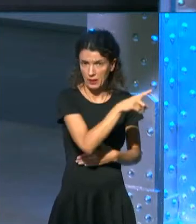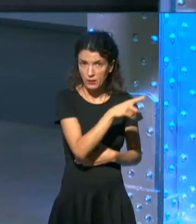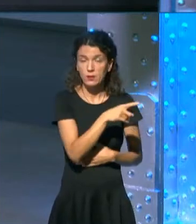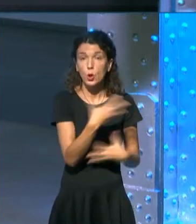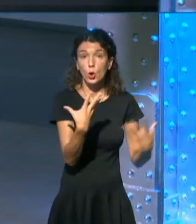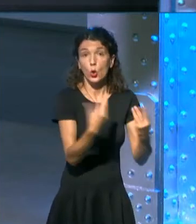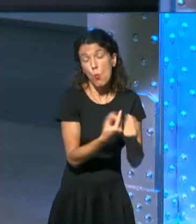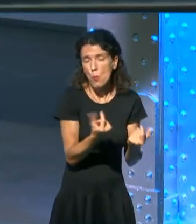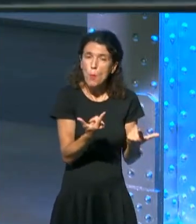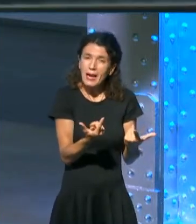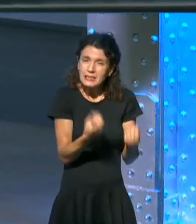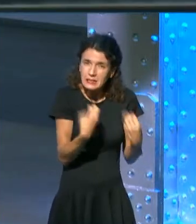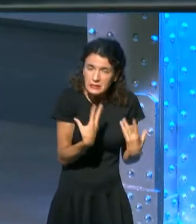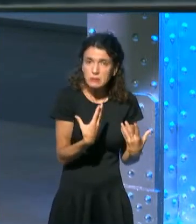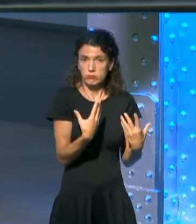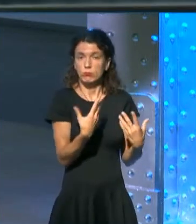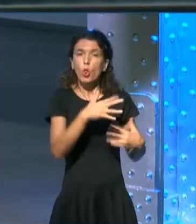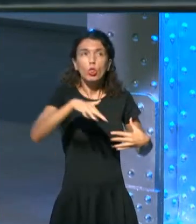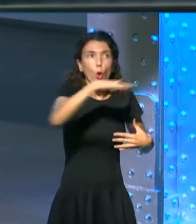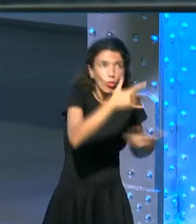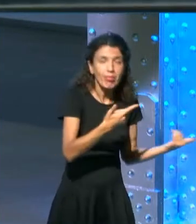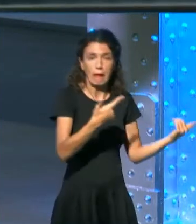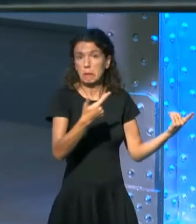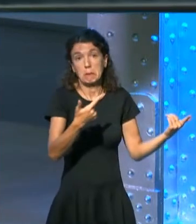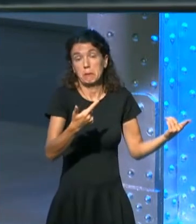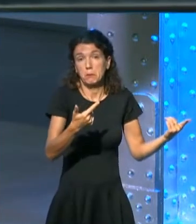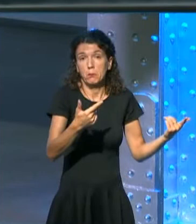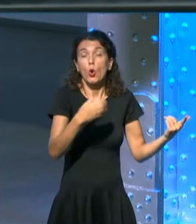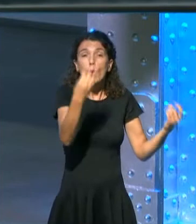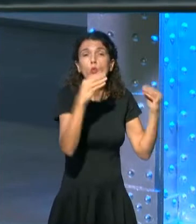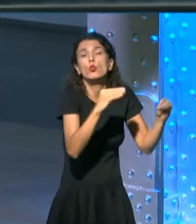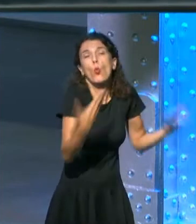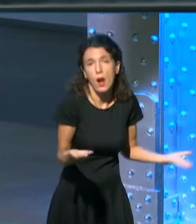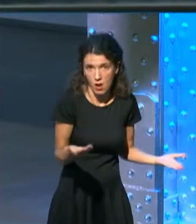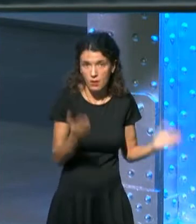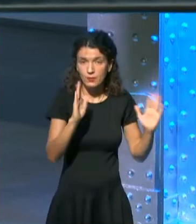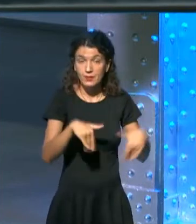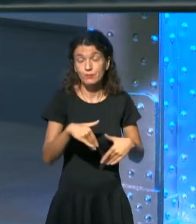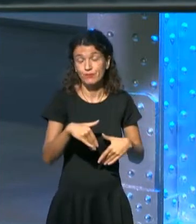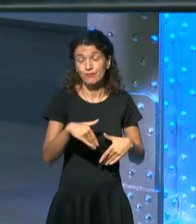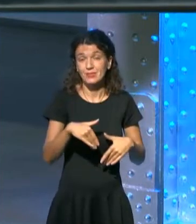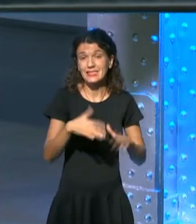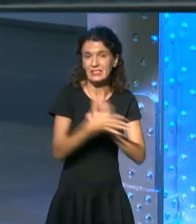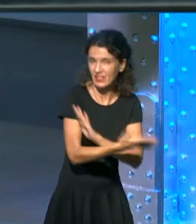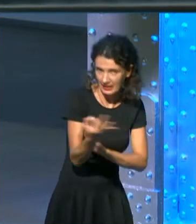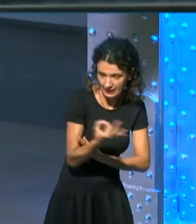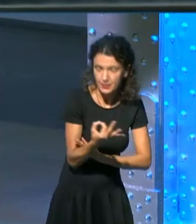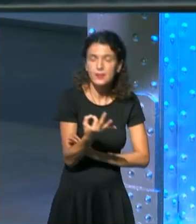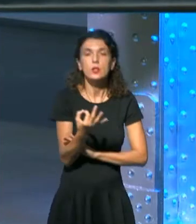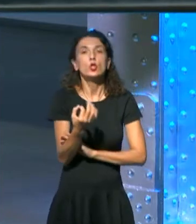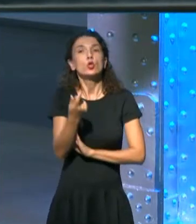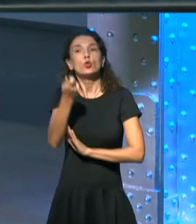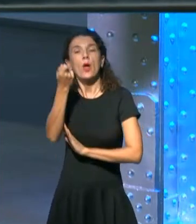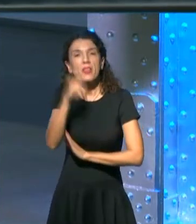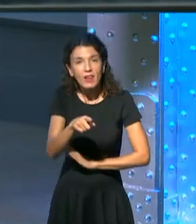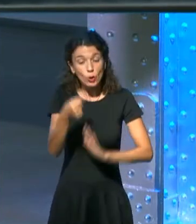con un poquito más de información de dónde debe estar y con qué luminosidad. A lo que me refiero es, no es necesario